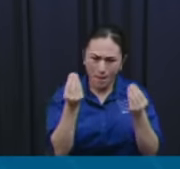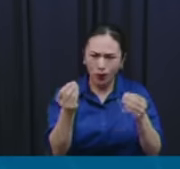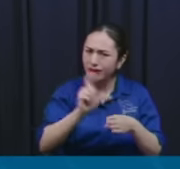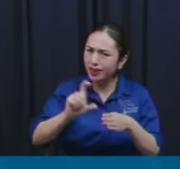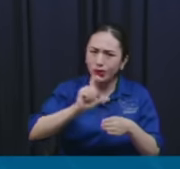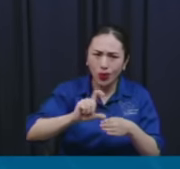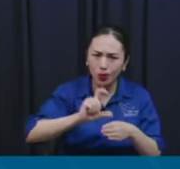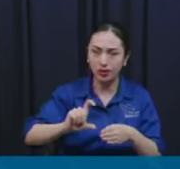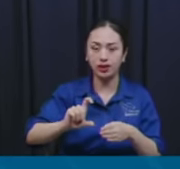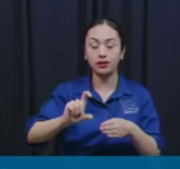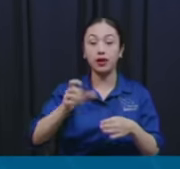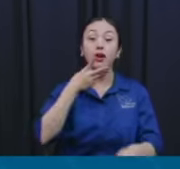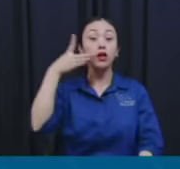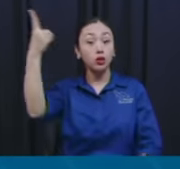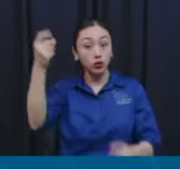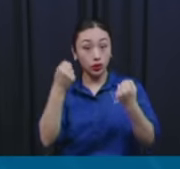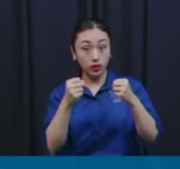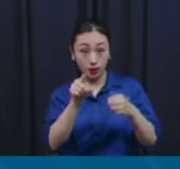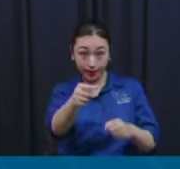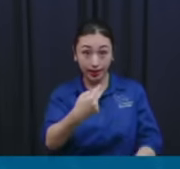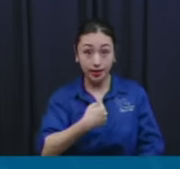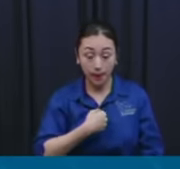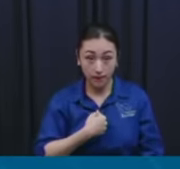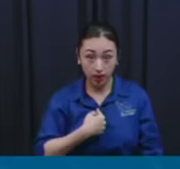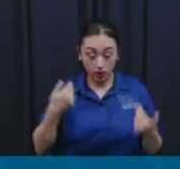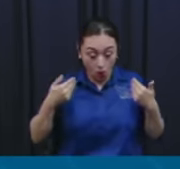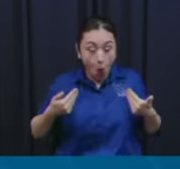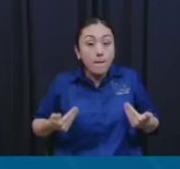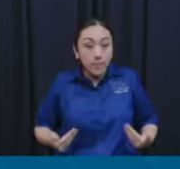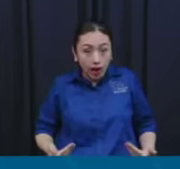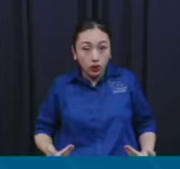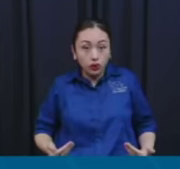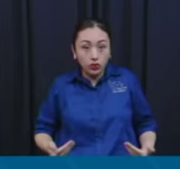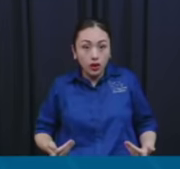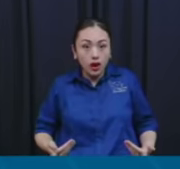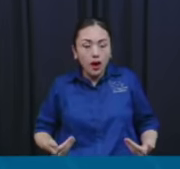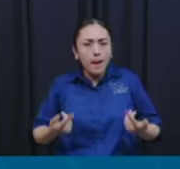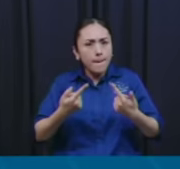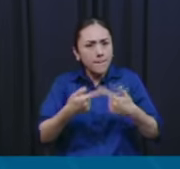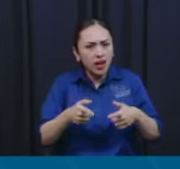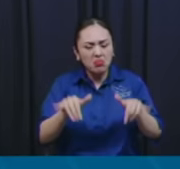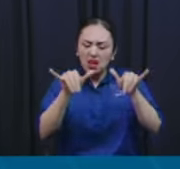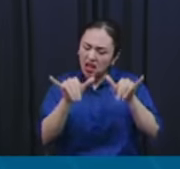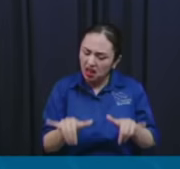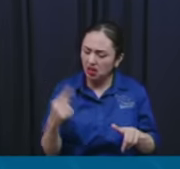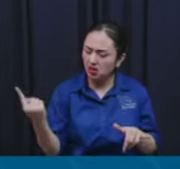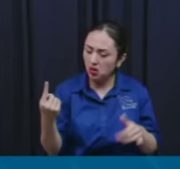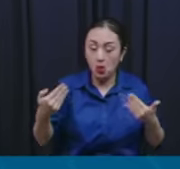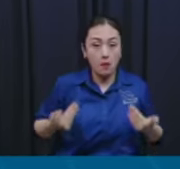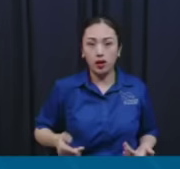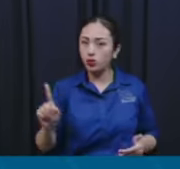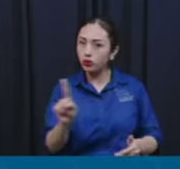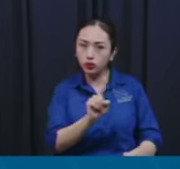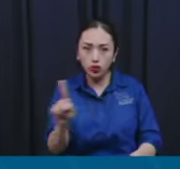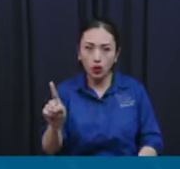ese humano sino que Dios y lo vemos en todo lo que hemos estado explicando todo este día que Dios quiere Que